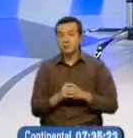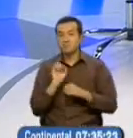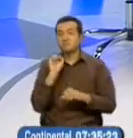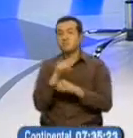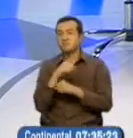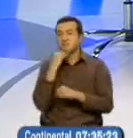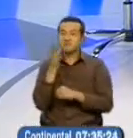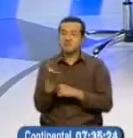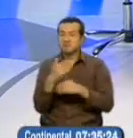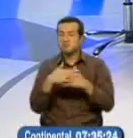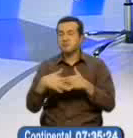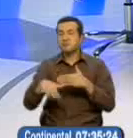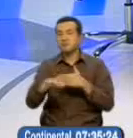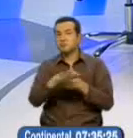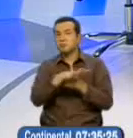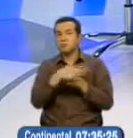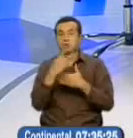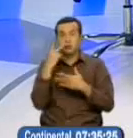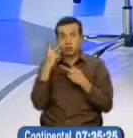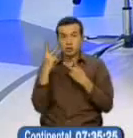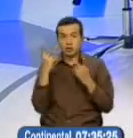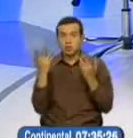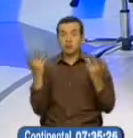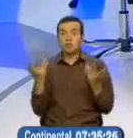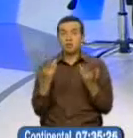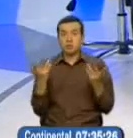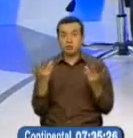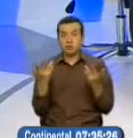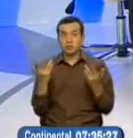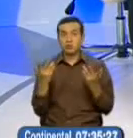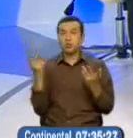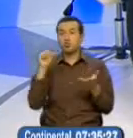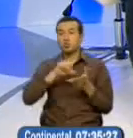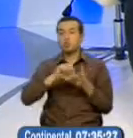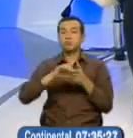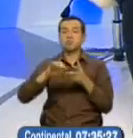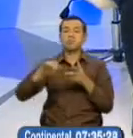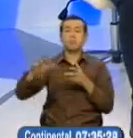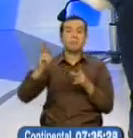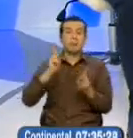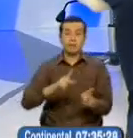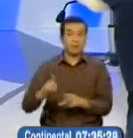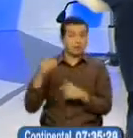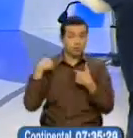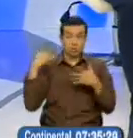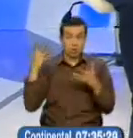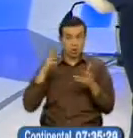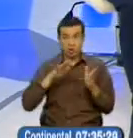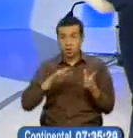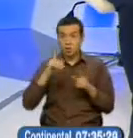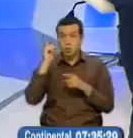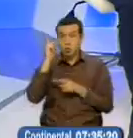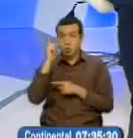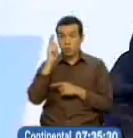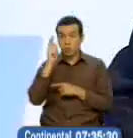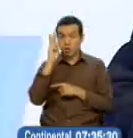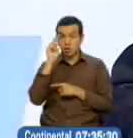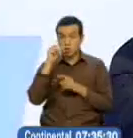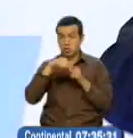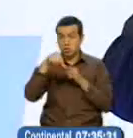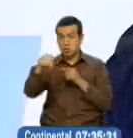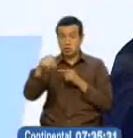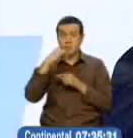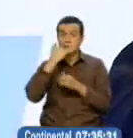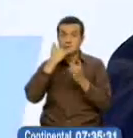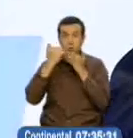por indiferencia, deja que se haga otra ciudad sin ninguna planificación a un kilómetro de ahí,